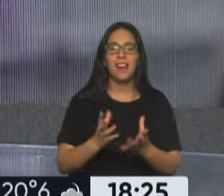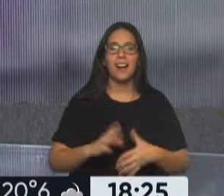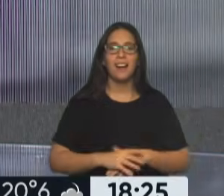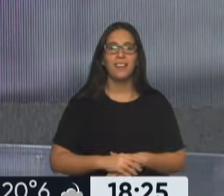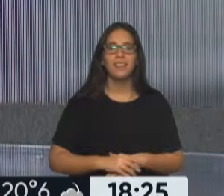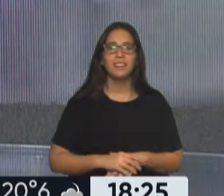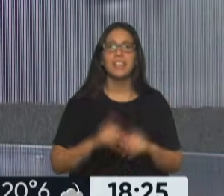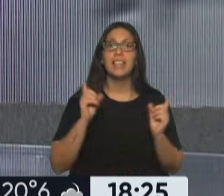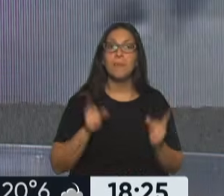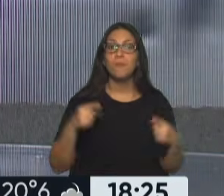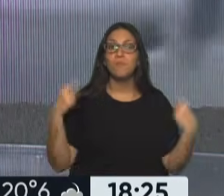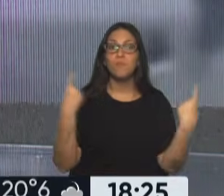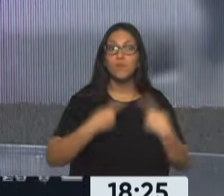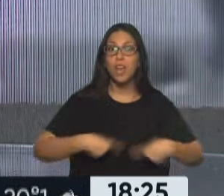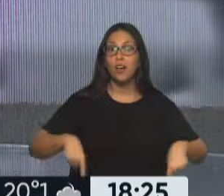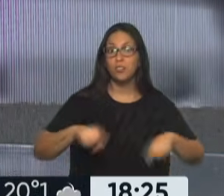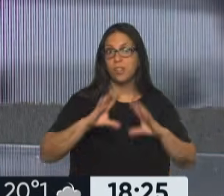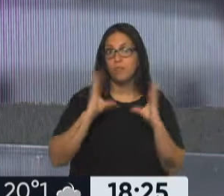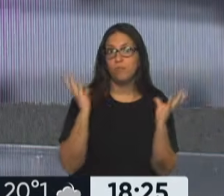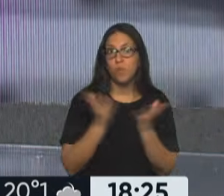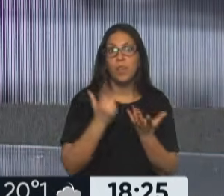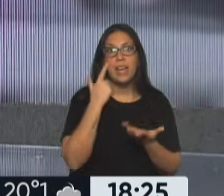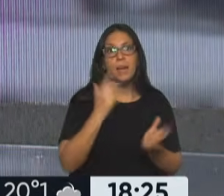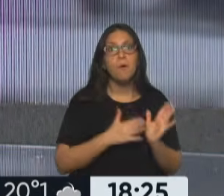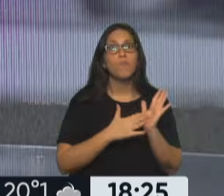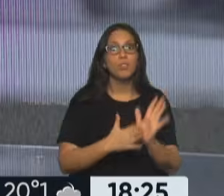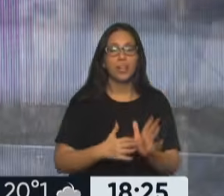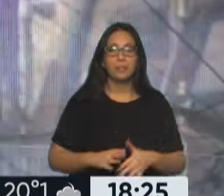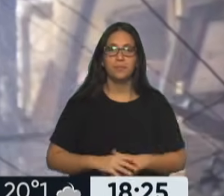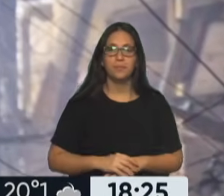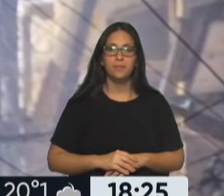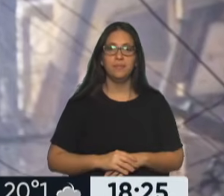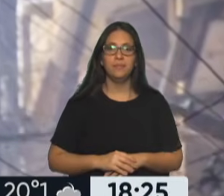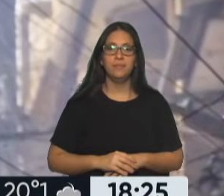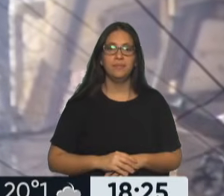Internacional. También pasa mucho en el mundo y lo queremos reflejar de esta manera.